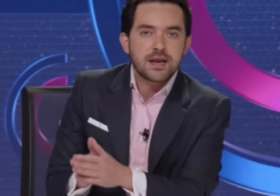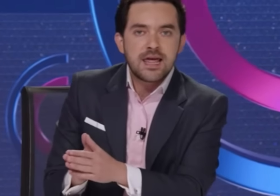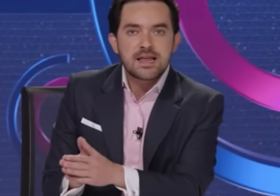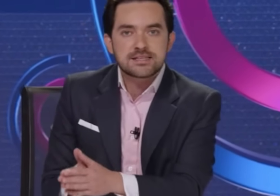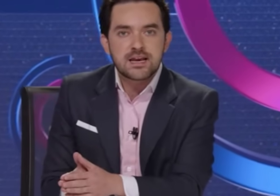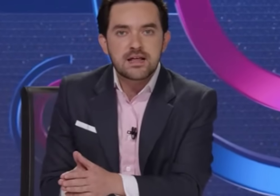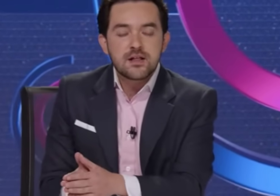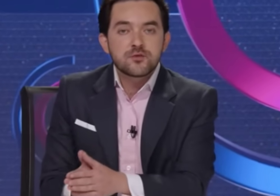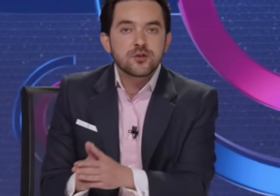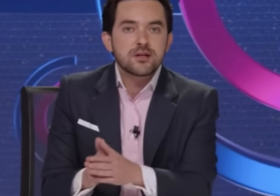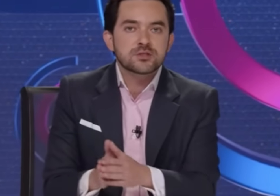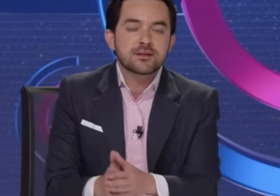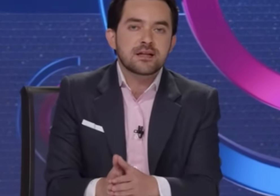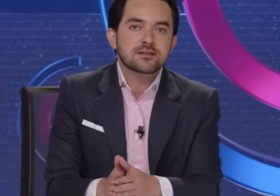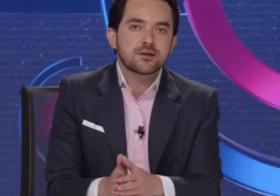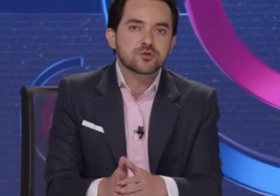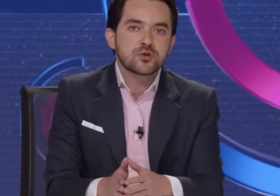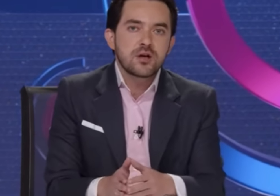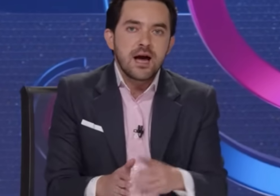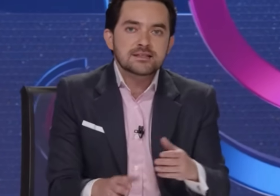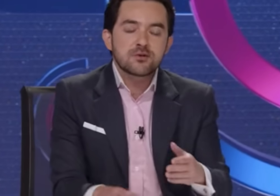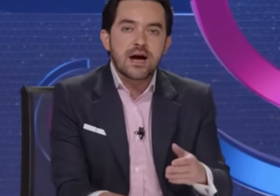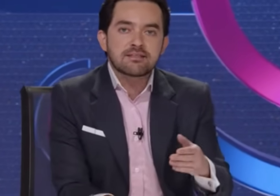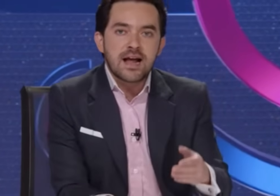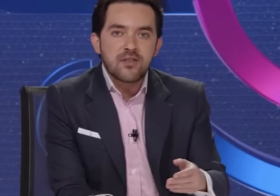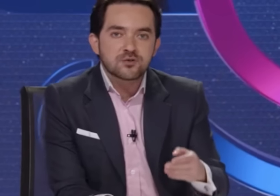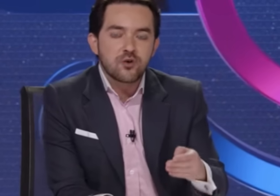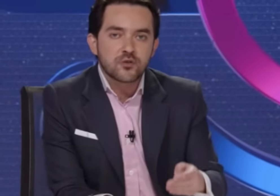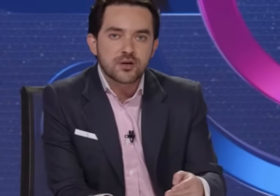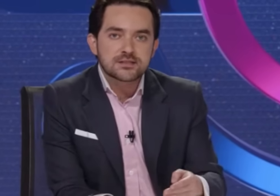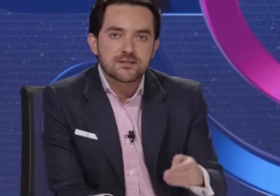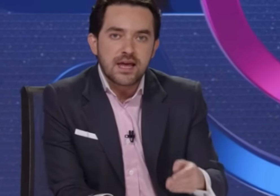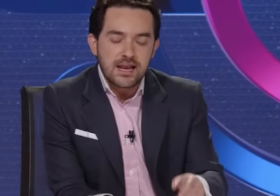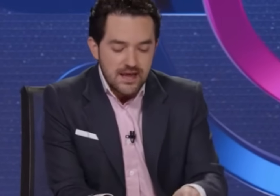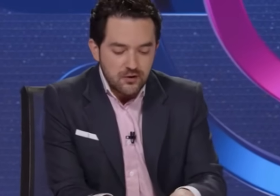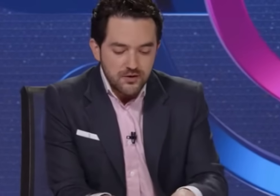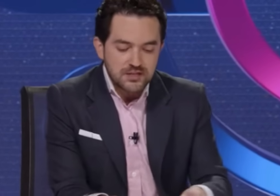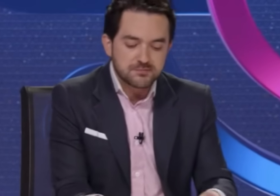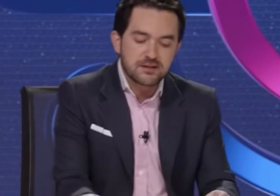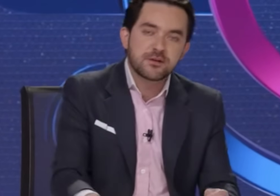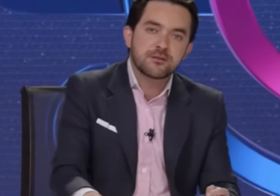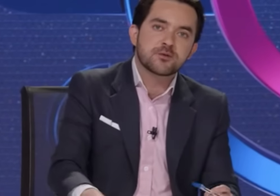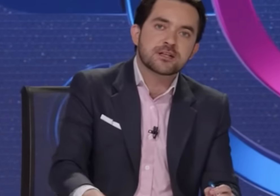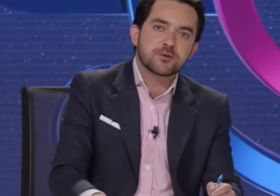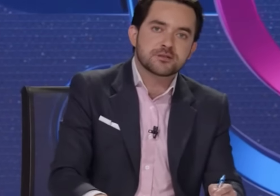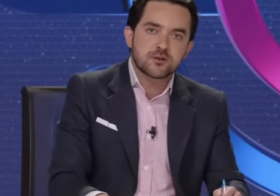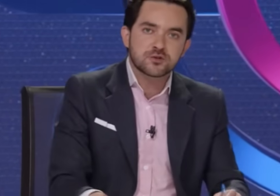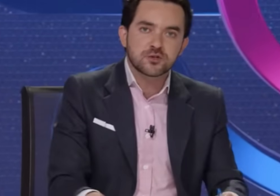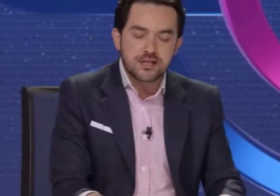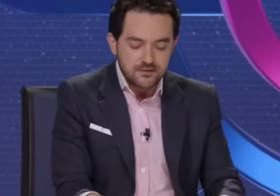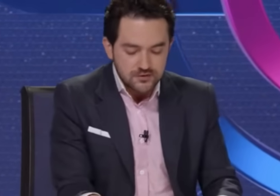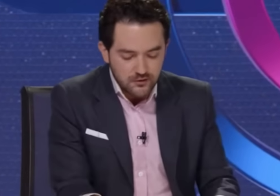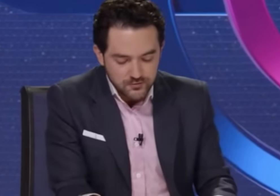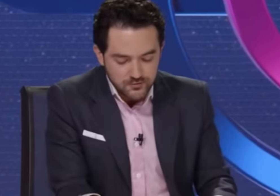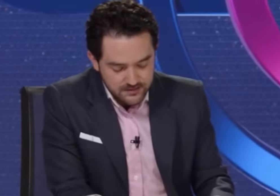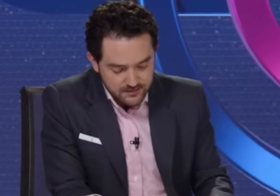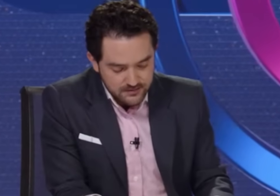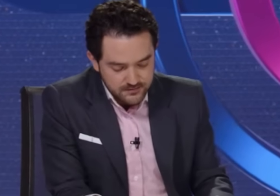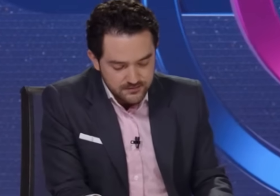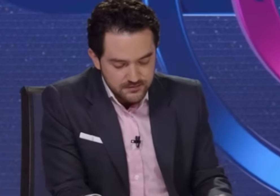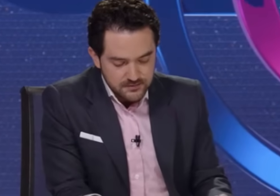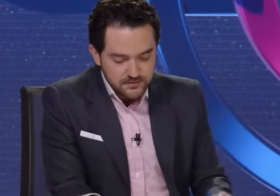en particular en la sierra, donde los habitantes incluso han sido atacados con drones del narco. Buenos días, padre Filiberto, gracias por estar con nosotros en Latinus Diario.